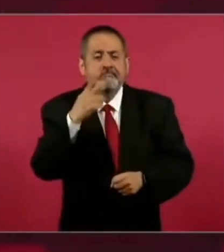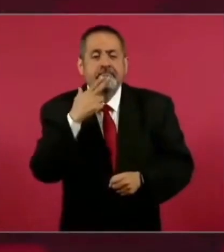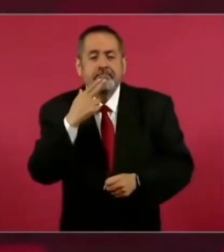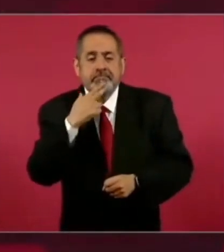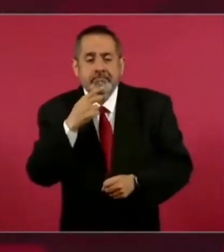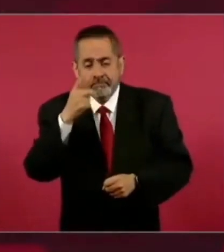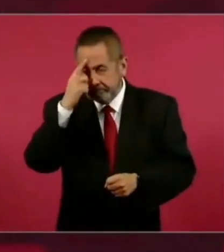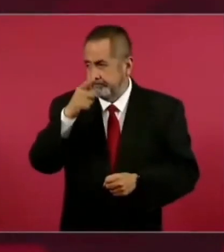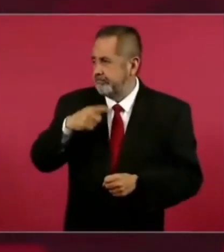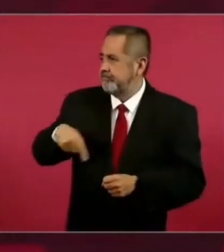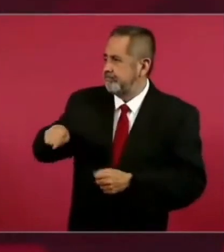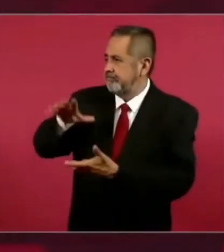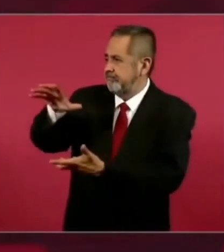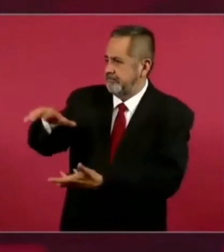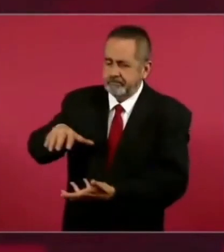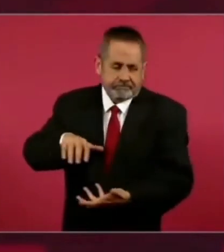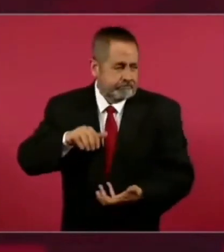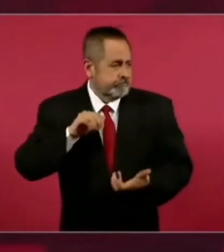legalizar